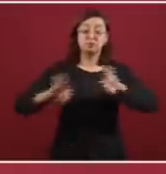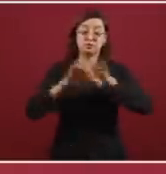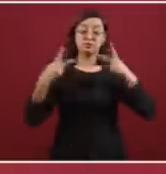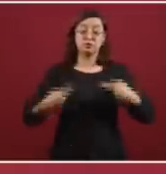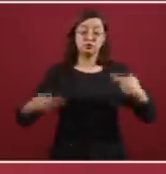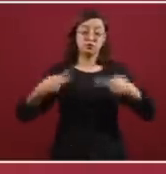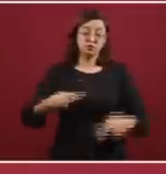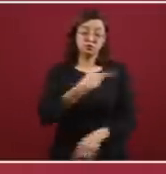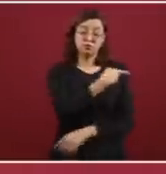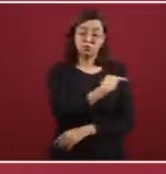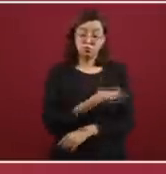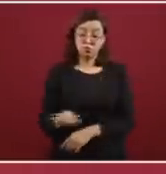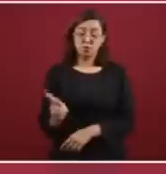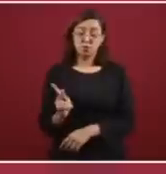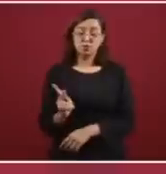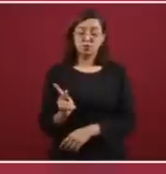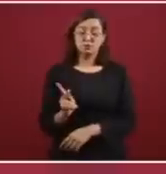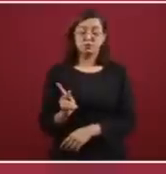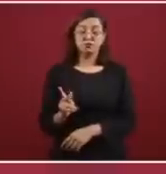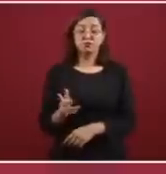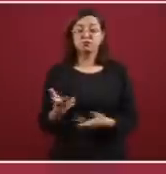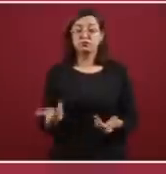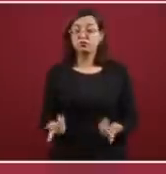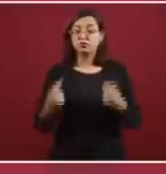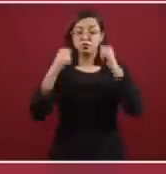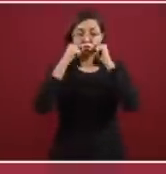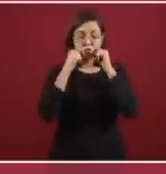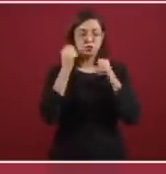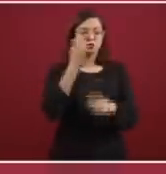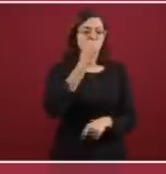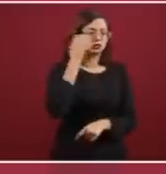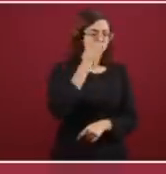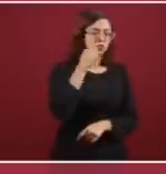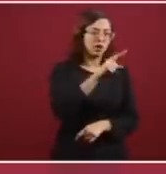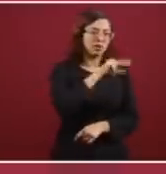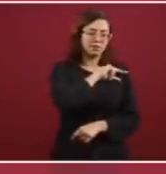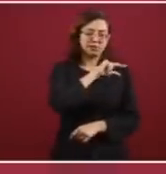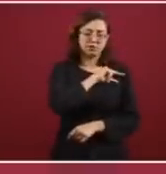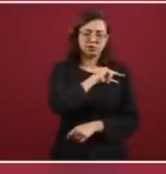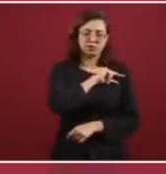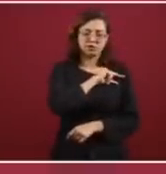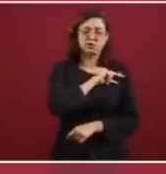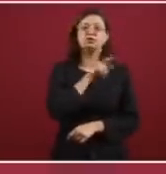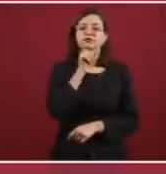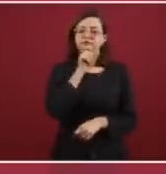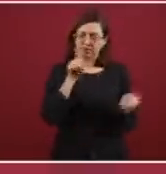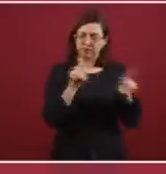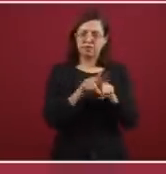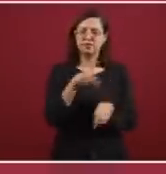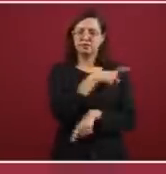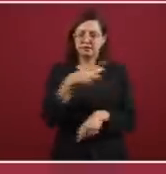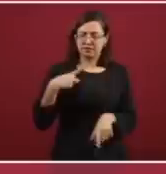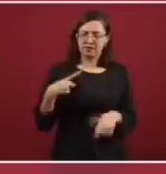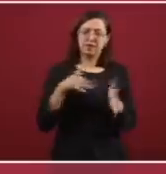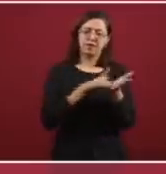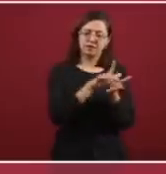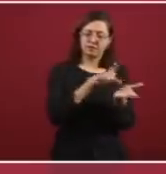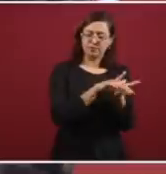pobre, aunque estén en escuelas particulares, les tenemos que dar su apoyo.